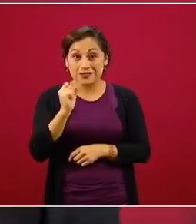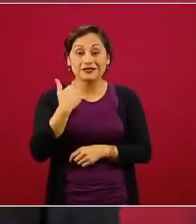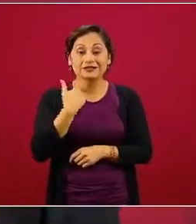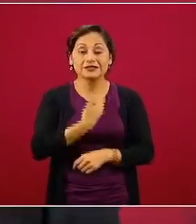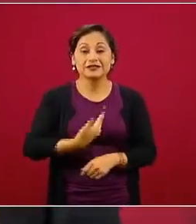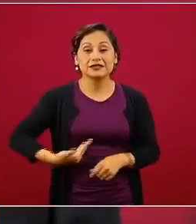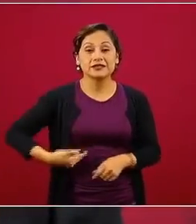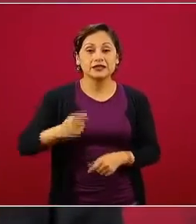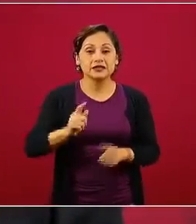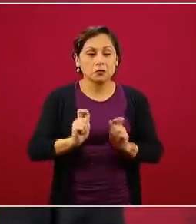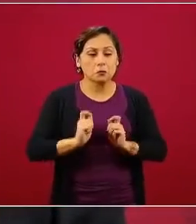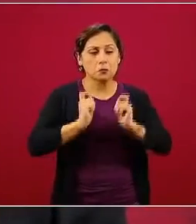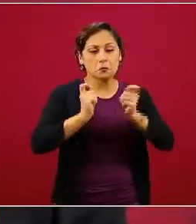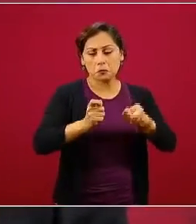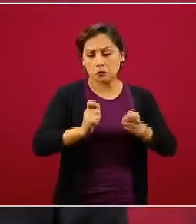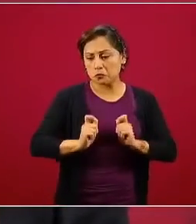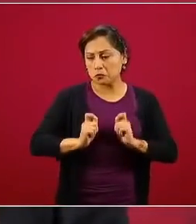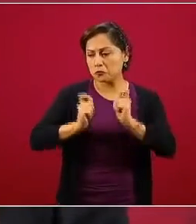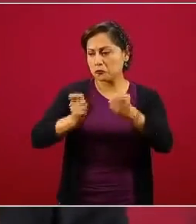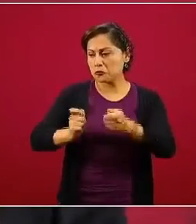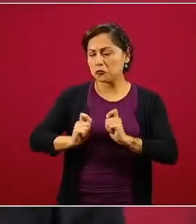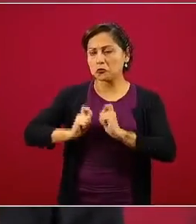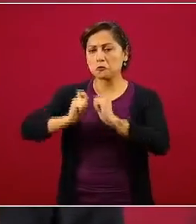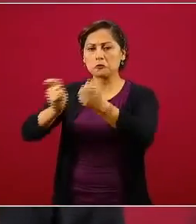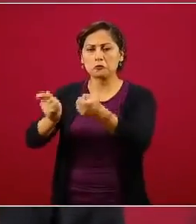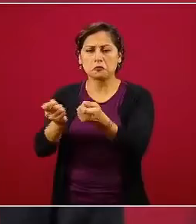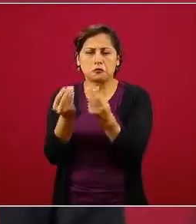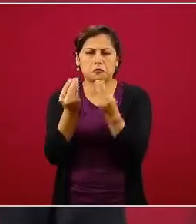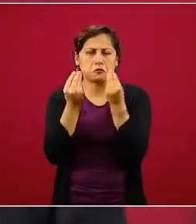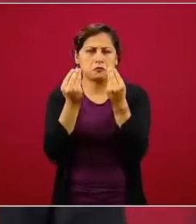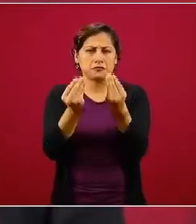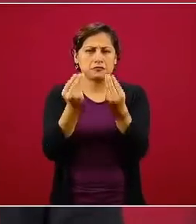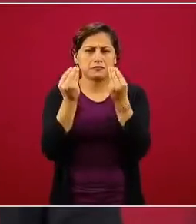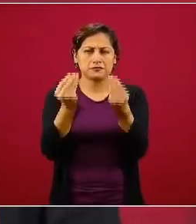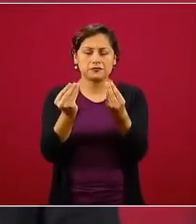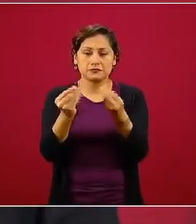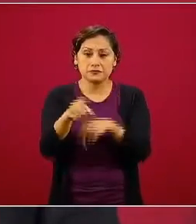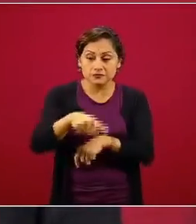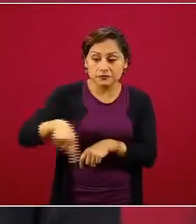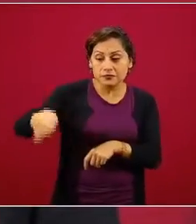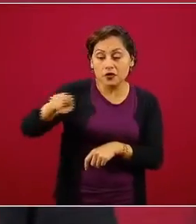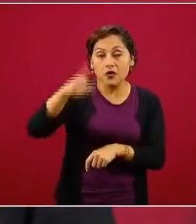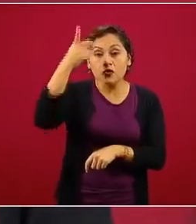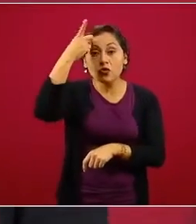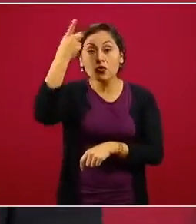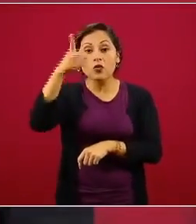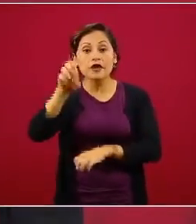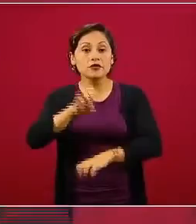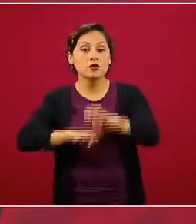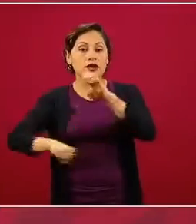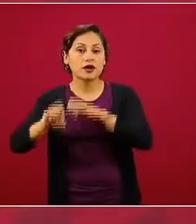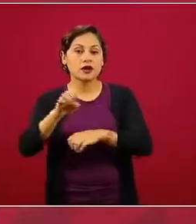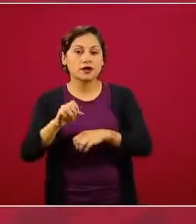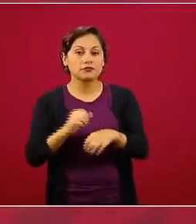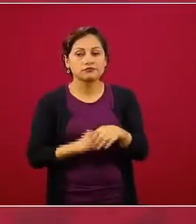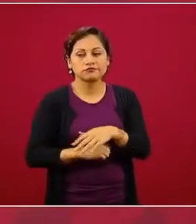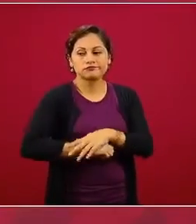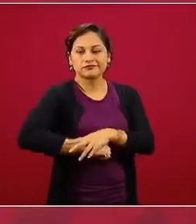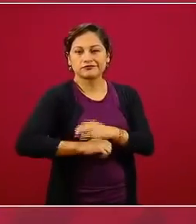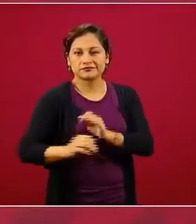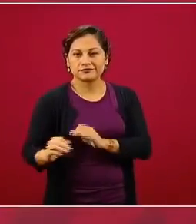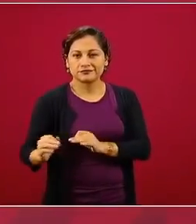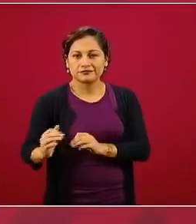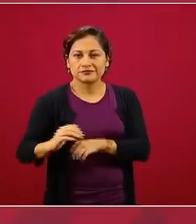la nación, a particulares, a los allegados, porque pues 2 o 3 personas